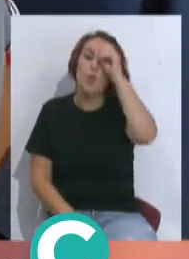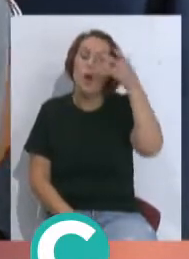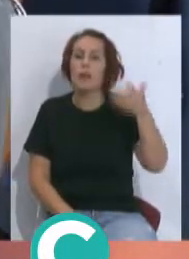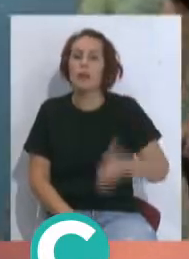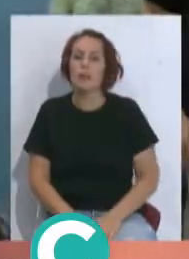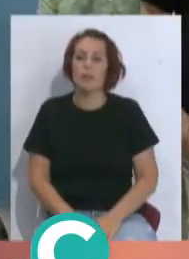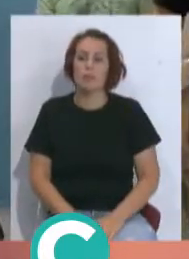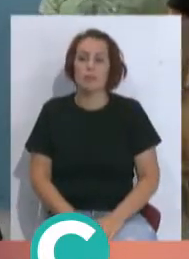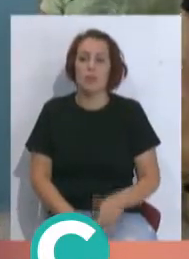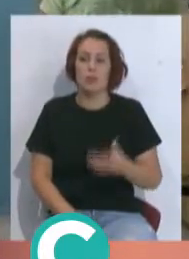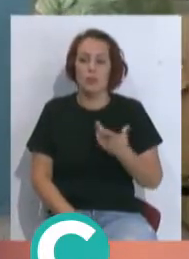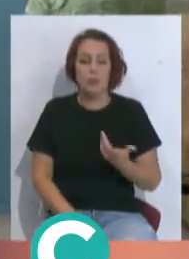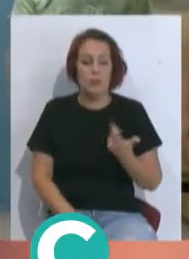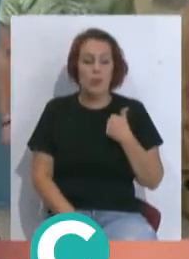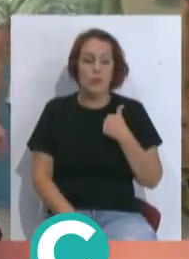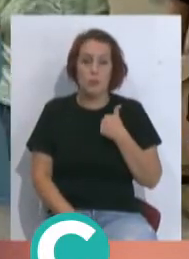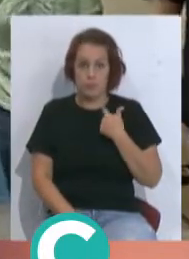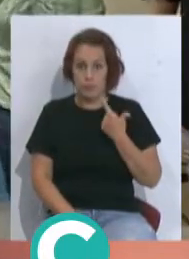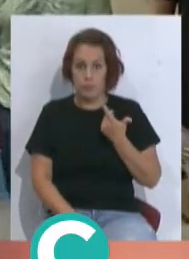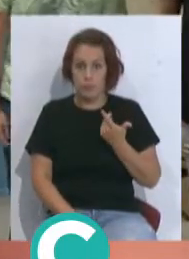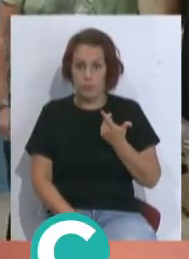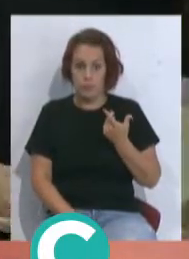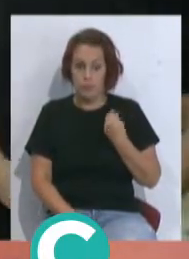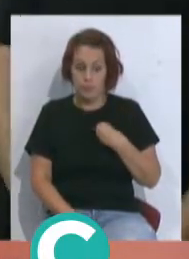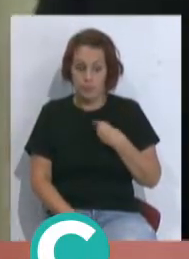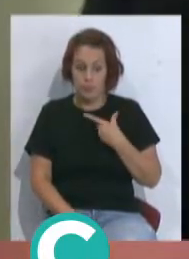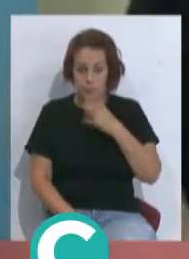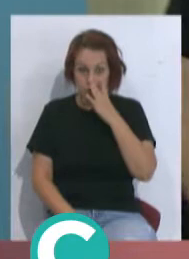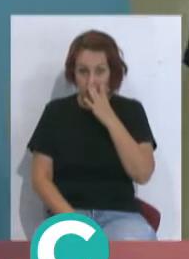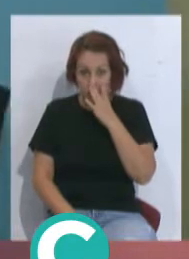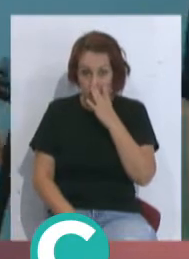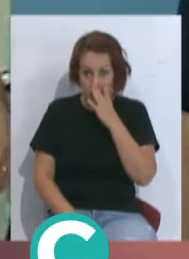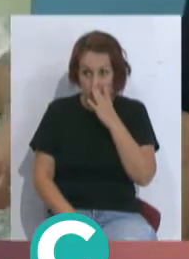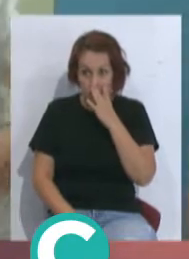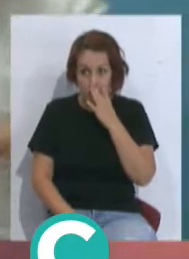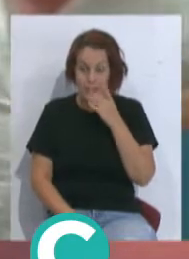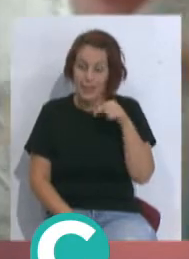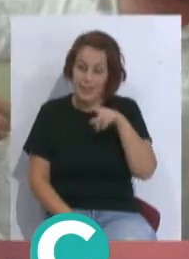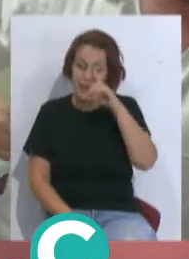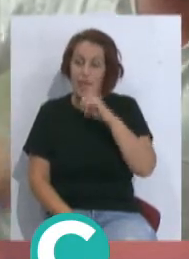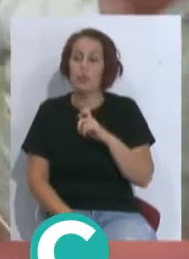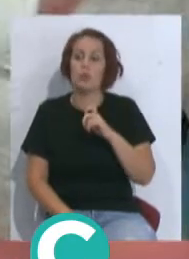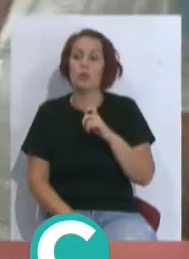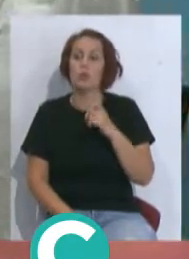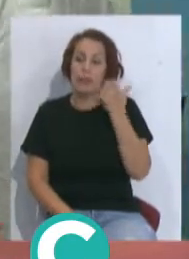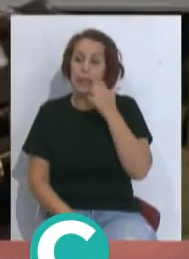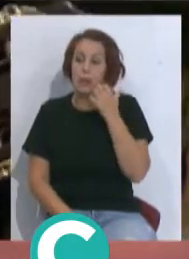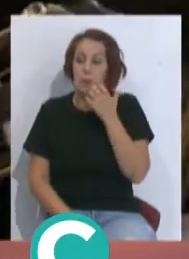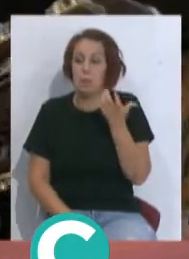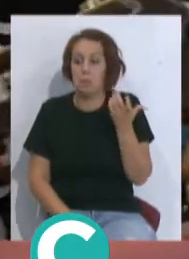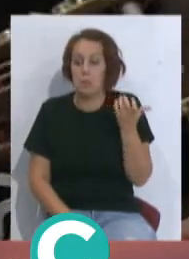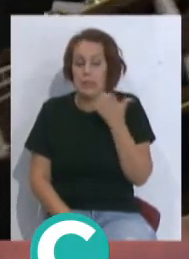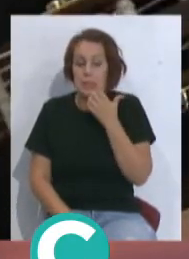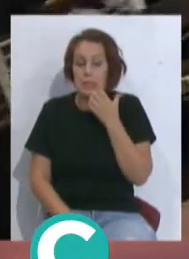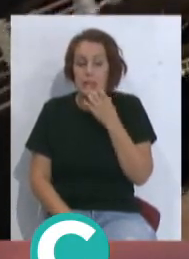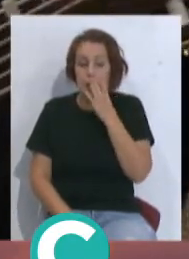indefinición? Excepcionalidad, y que el carnaval sea tan, este año sea tan raro, pues si el